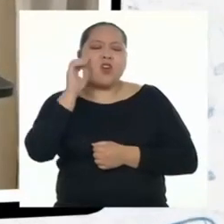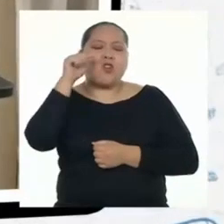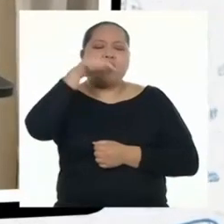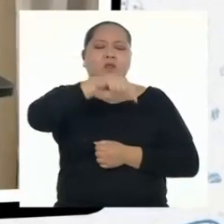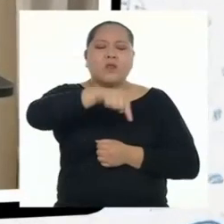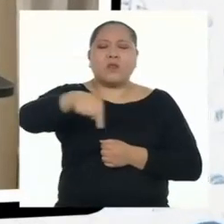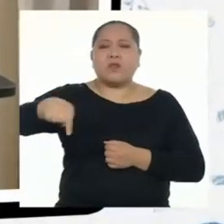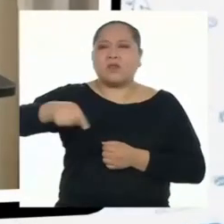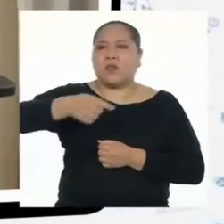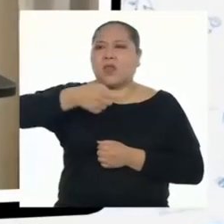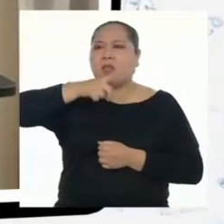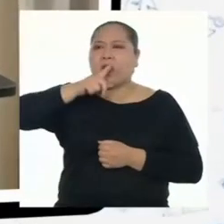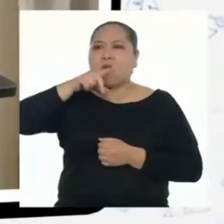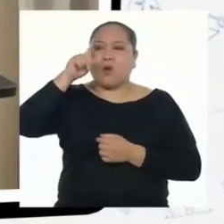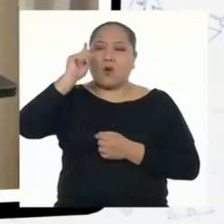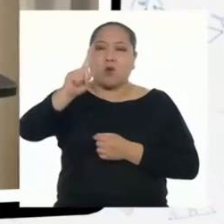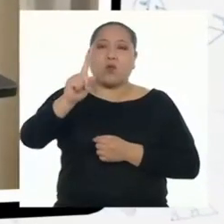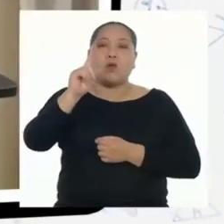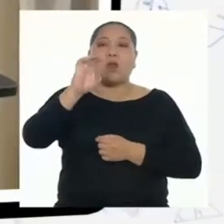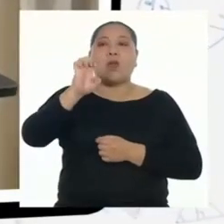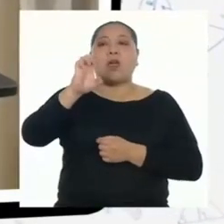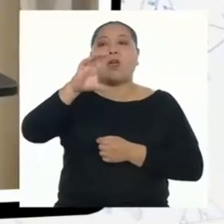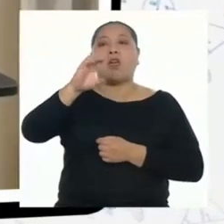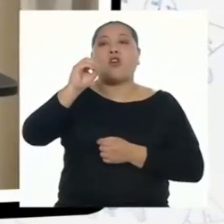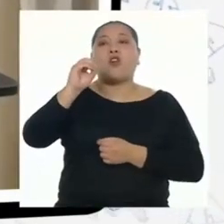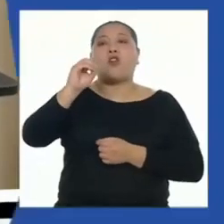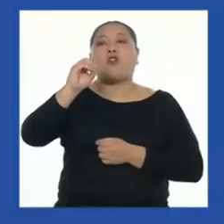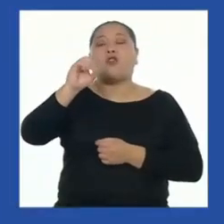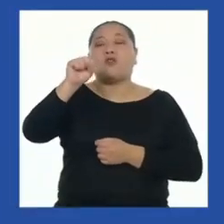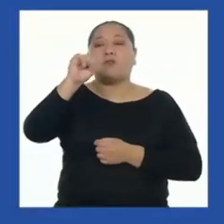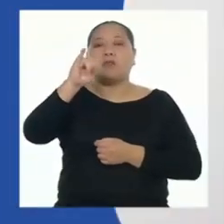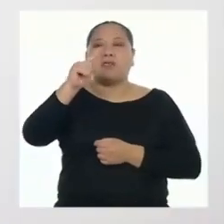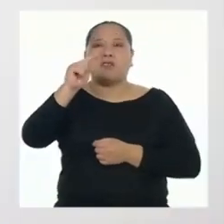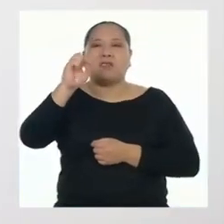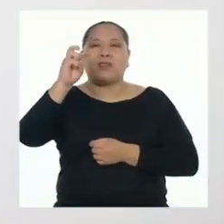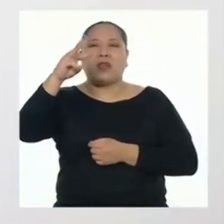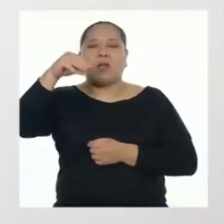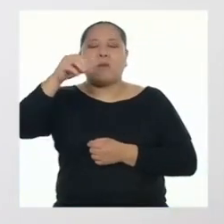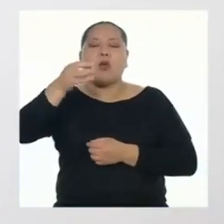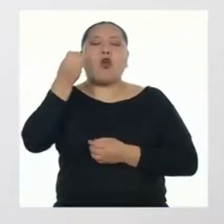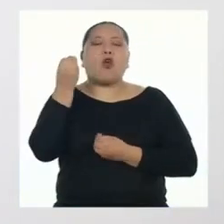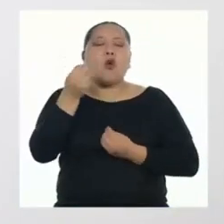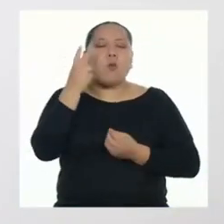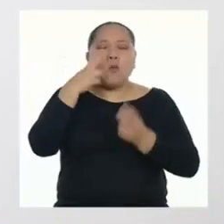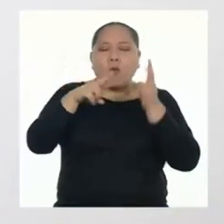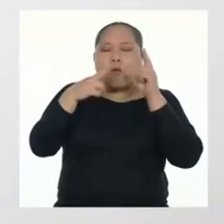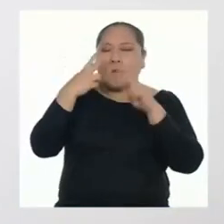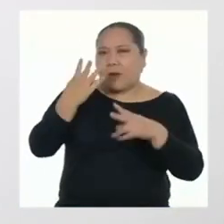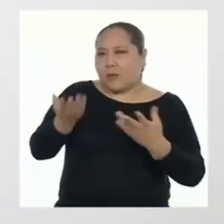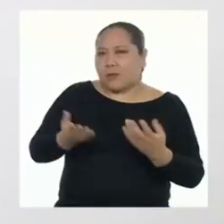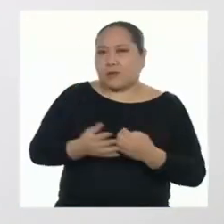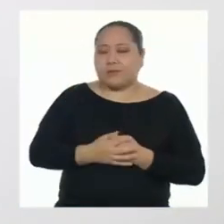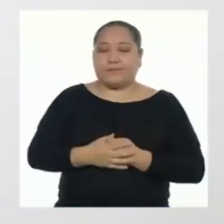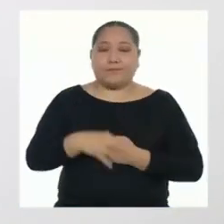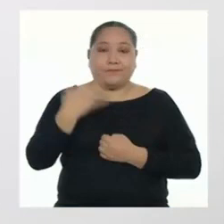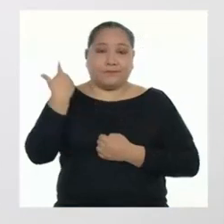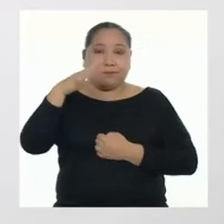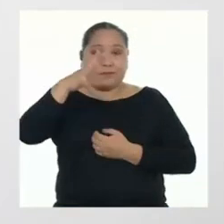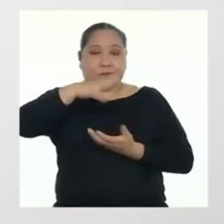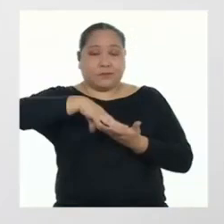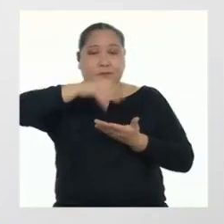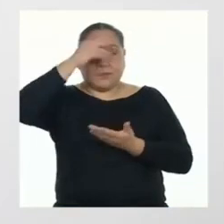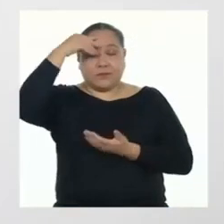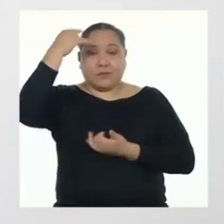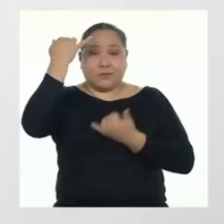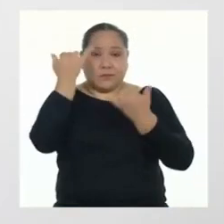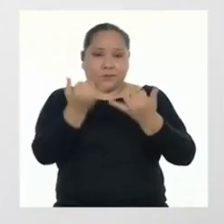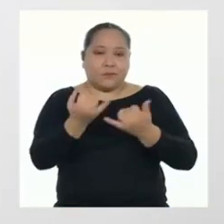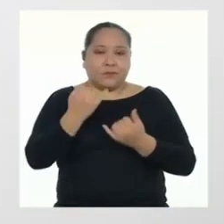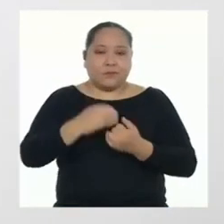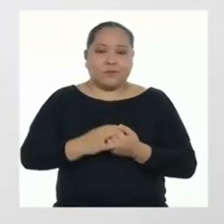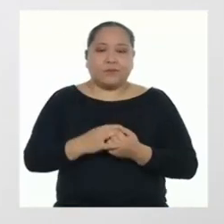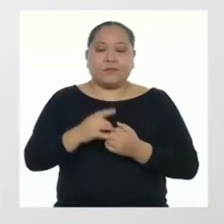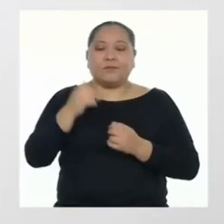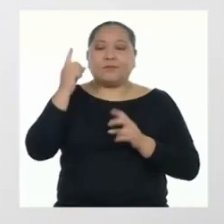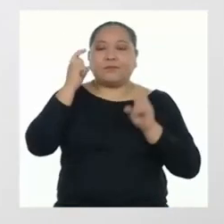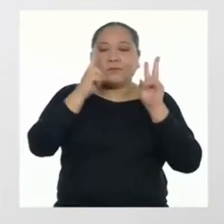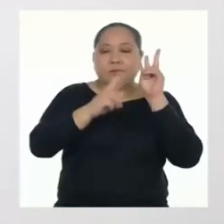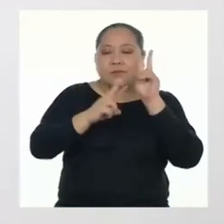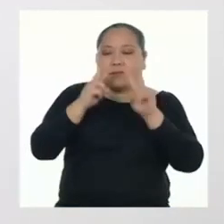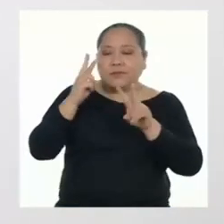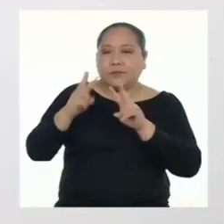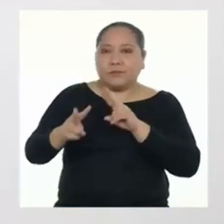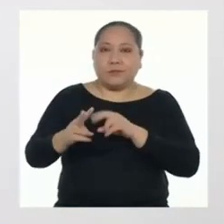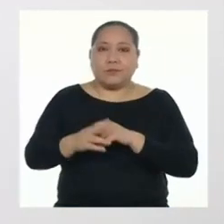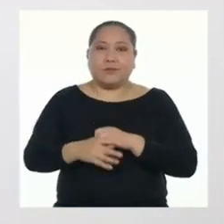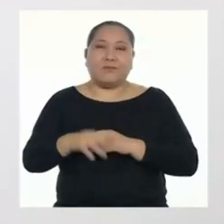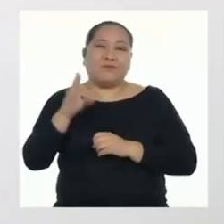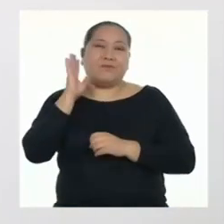en un ecosistema y cómo la detectamos? Como hemos aprendido hoy, la presencia de agua contaminada en los ecosistemas